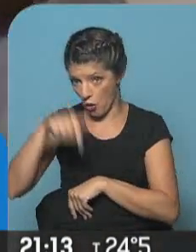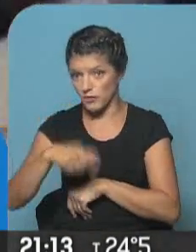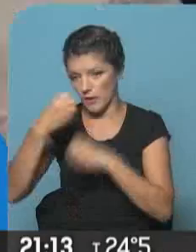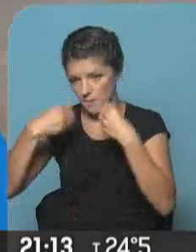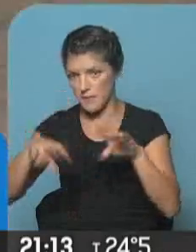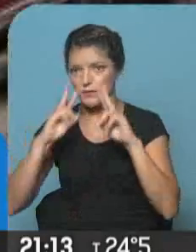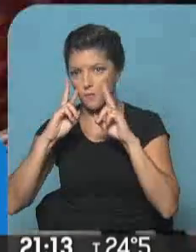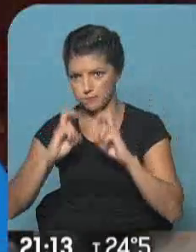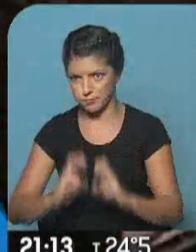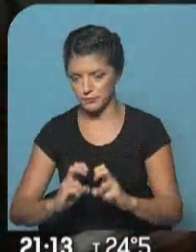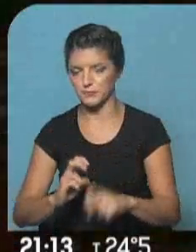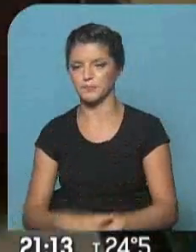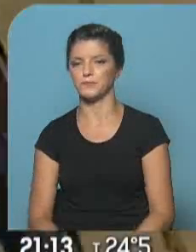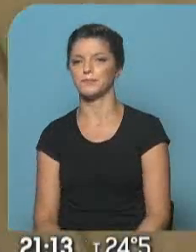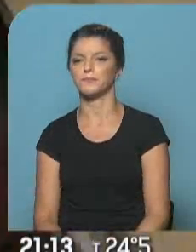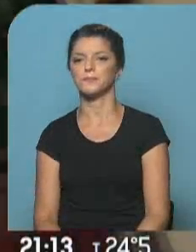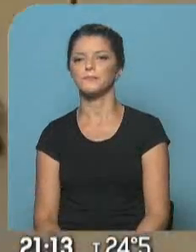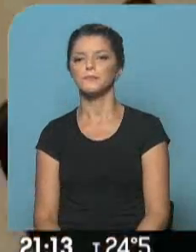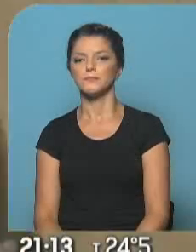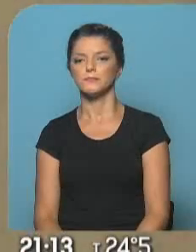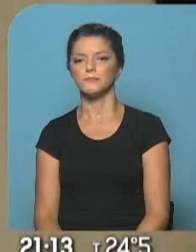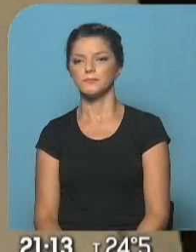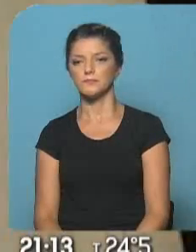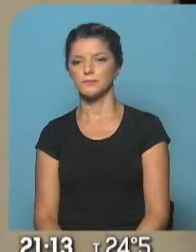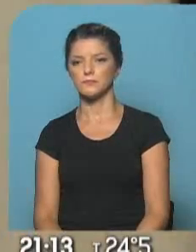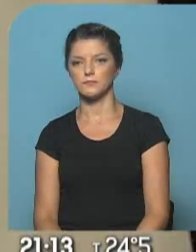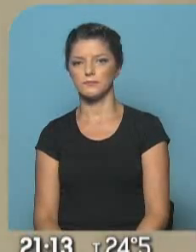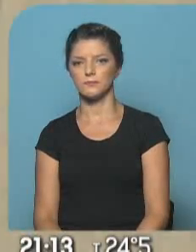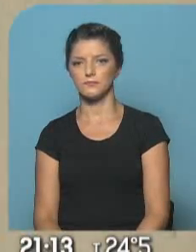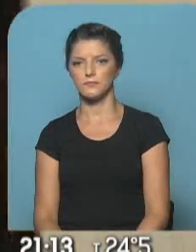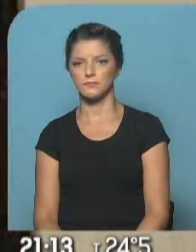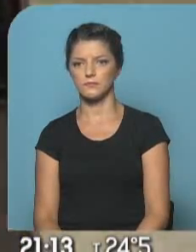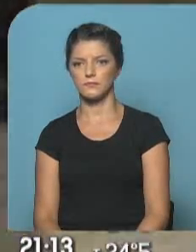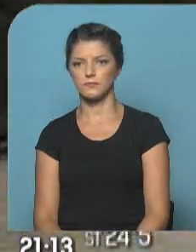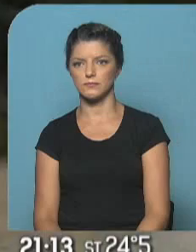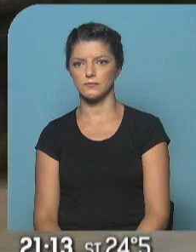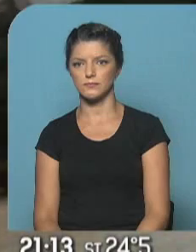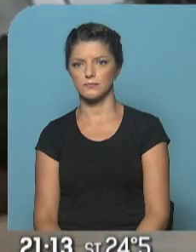investigar el hecho. No, si enseguida lo voy a buscar.